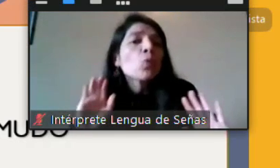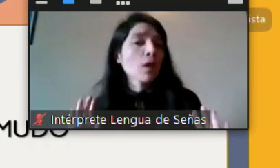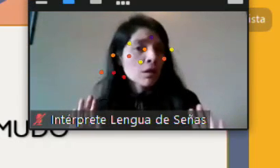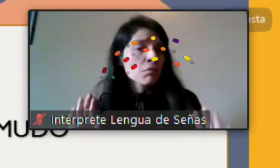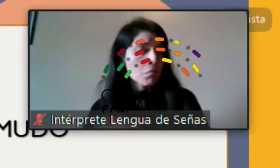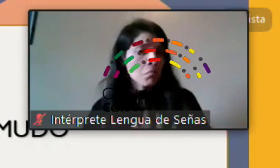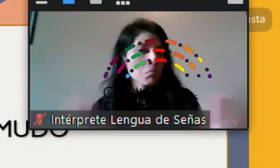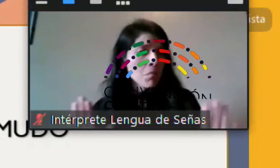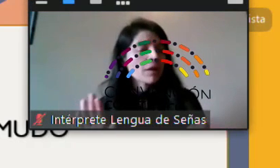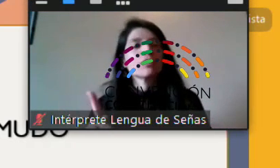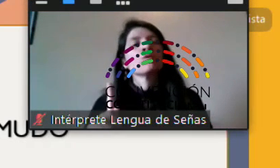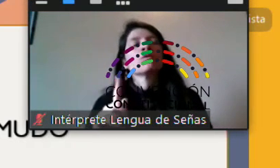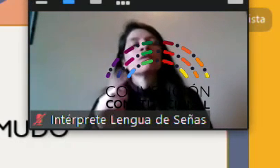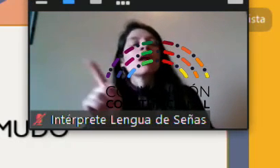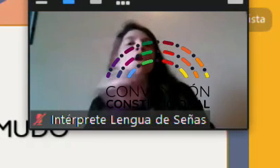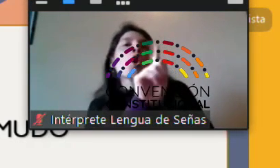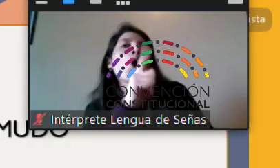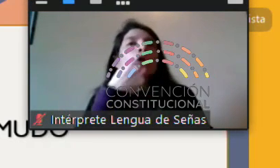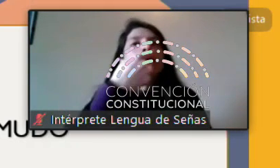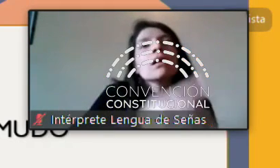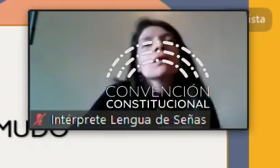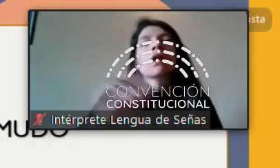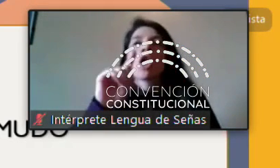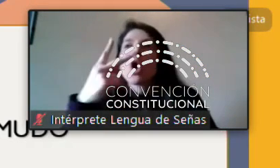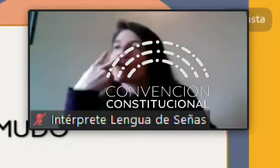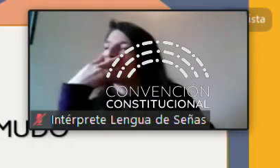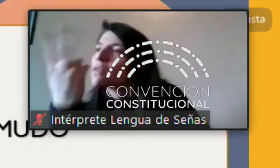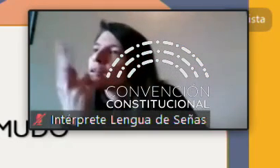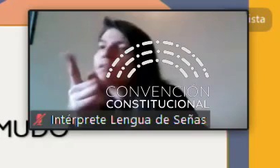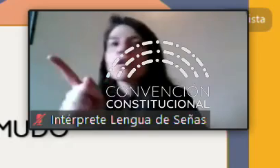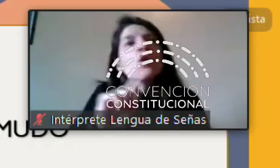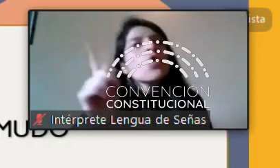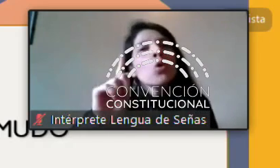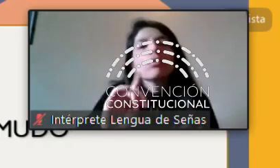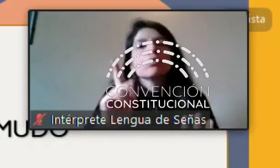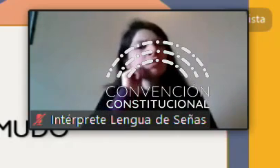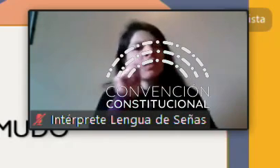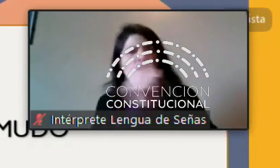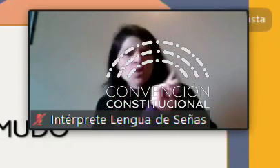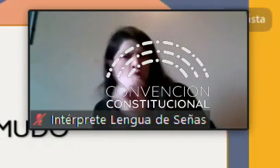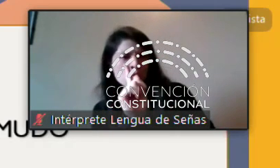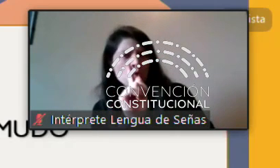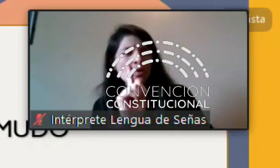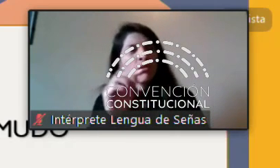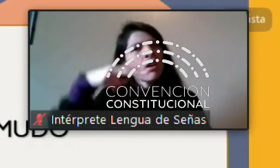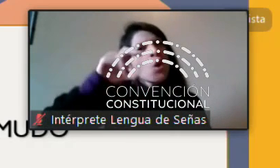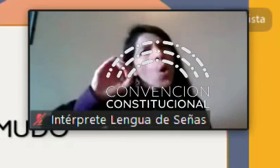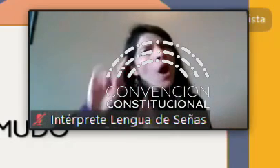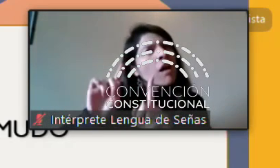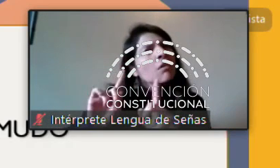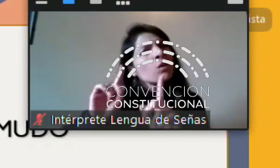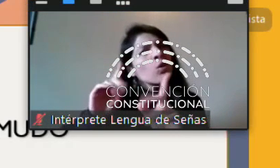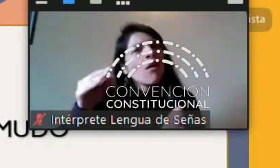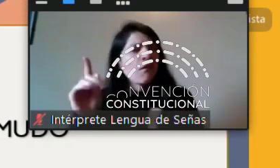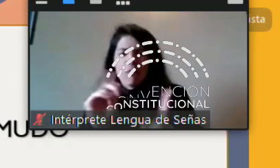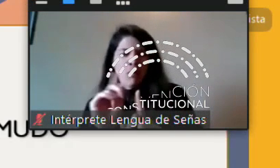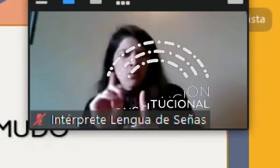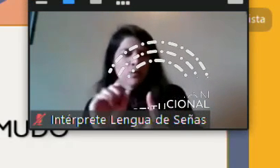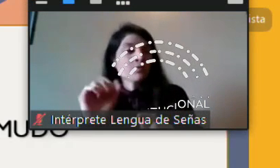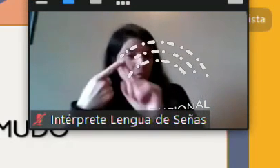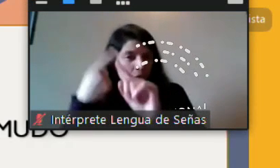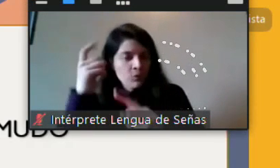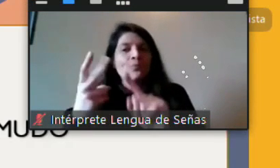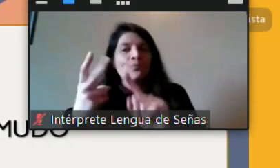no oyentes, no videntes o no algo, no somos un no algo, lo primero. Lo segundo, tampoco usamos las